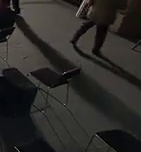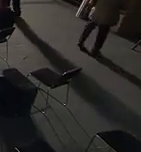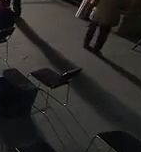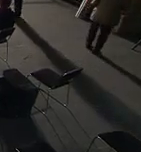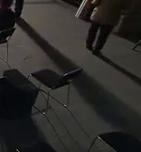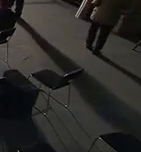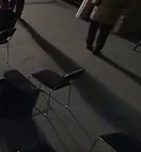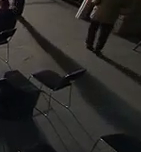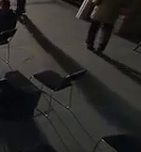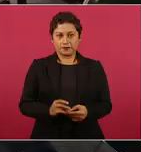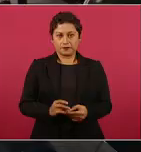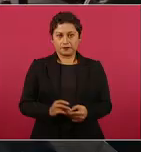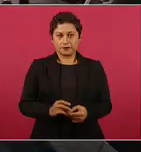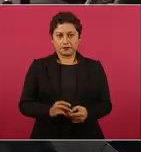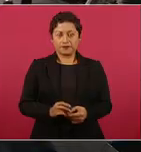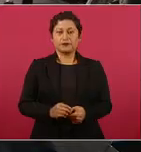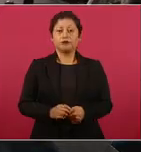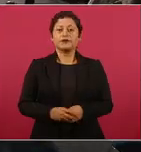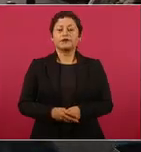hay una relación